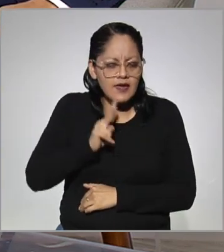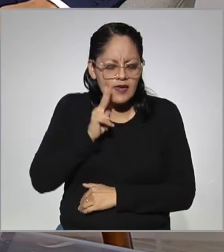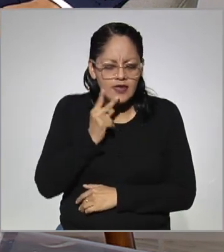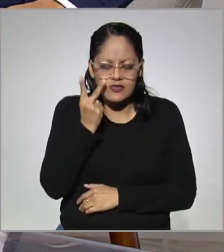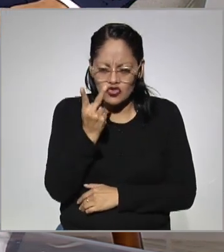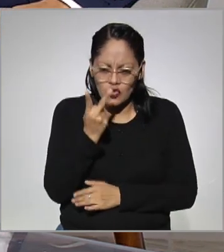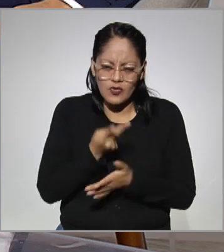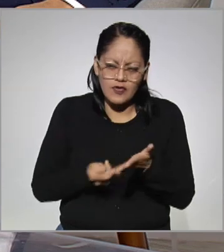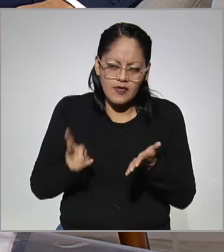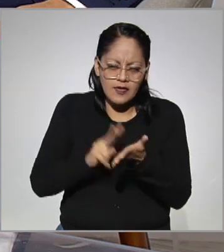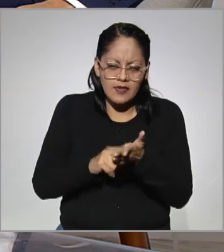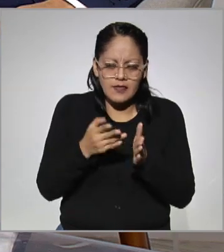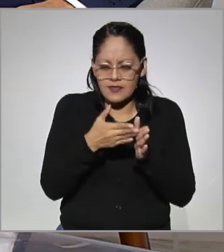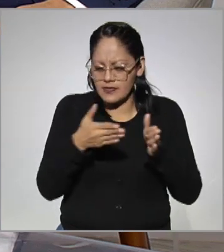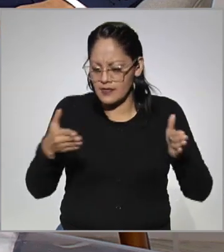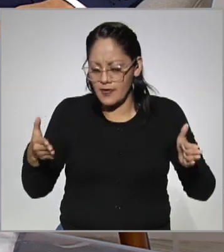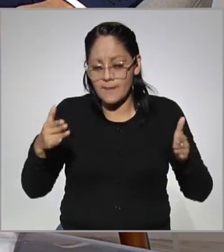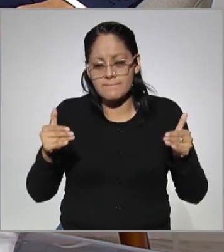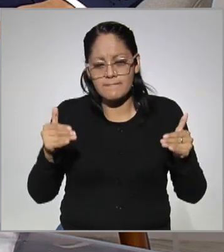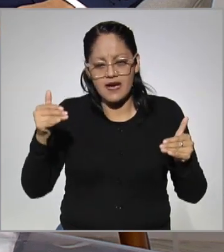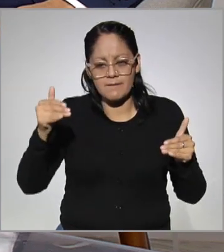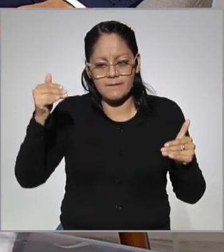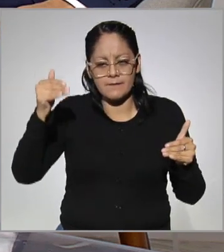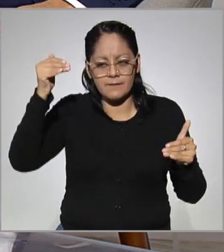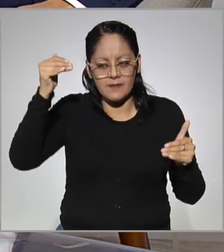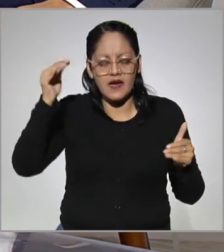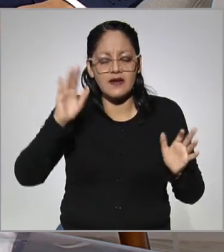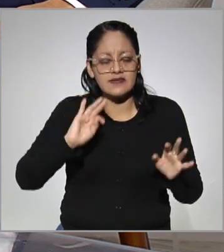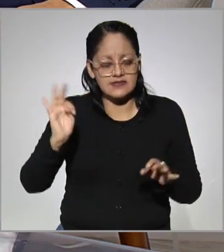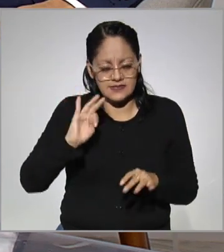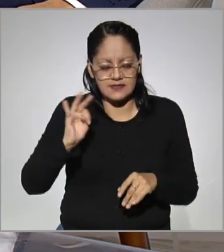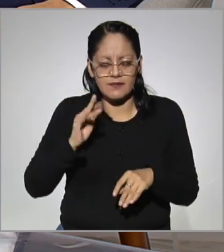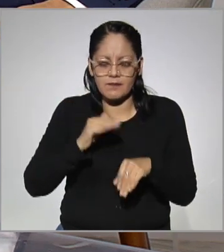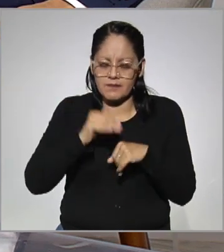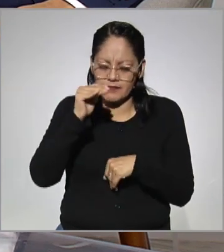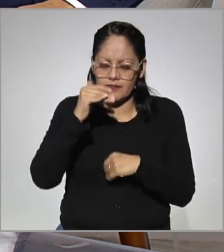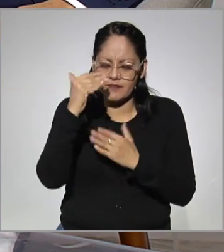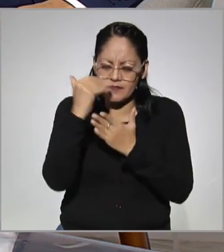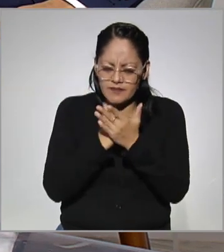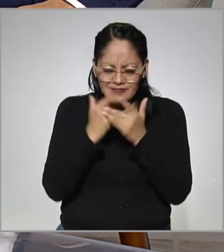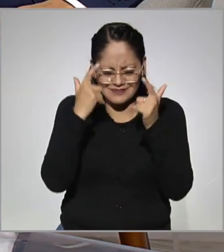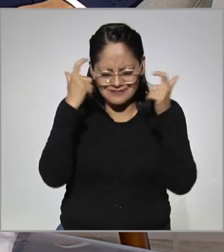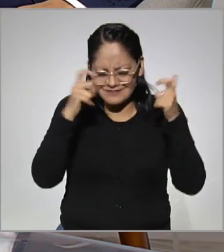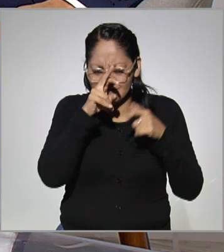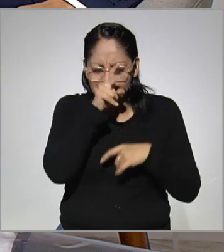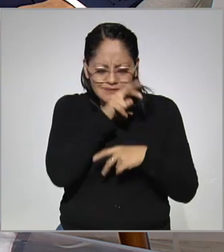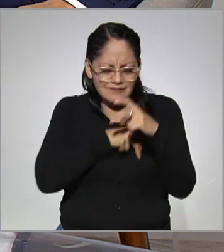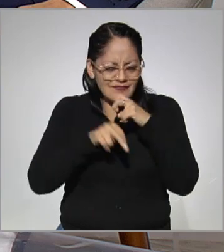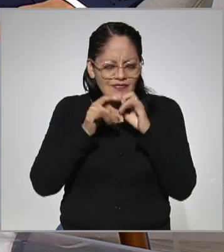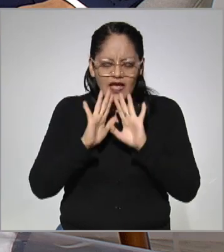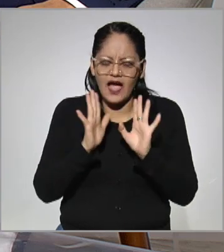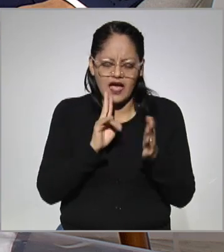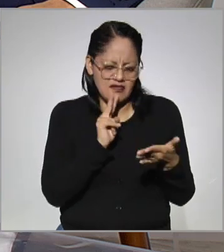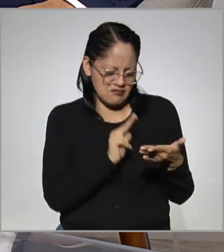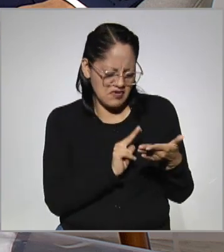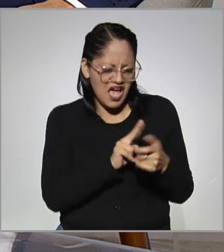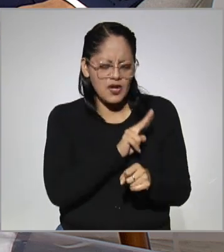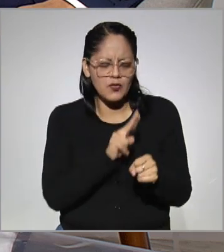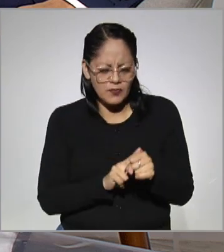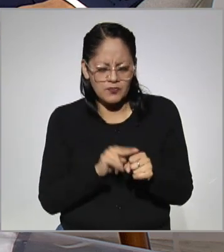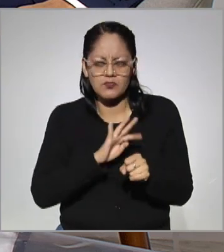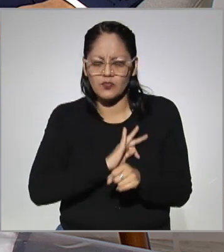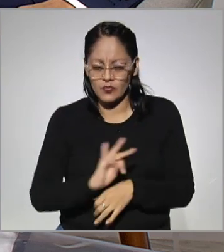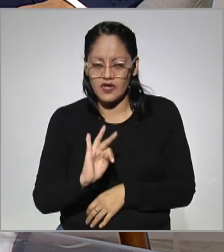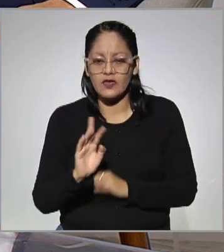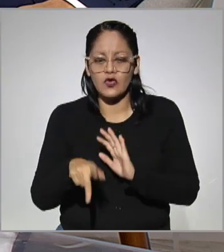que esta periodicidad se pueda ir aumentando, también puede disminuir como un poquito el estrés de, ay, bueno, está todo normal, puedo regresar a